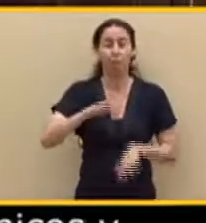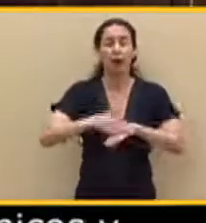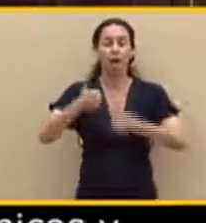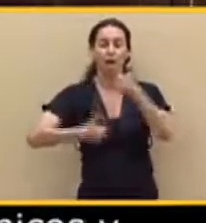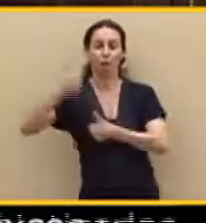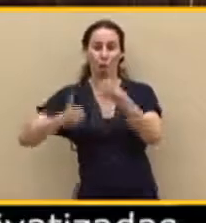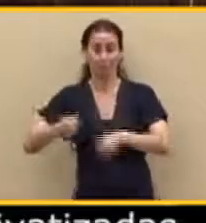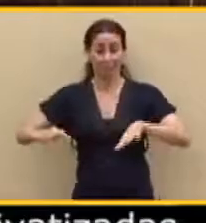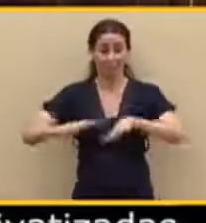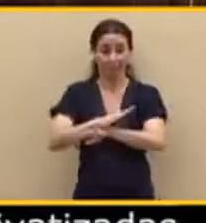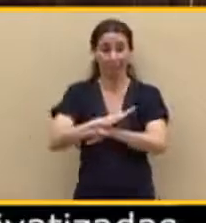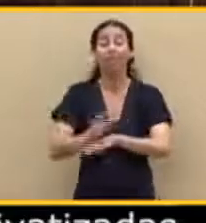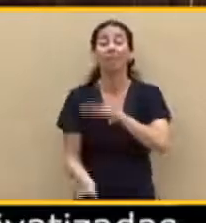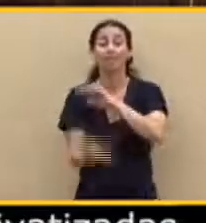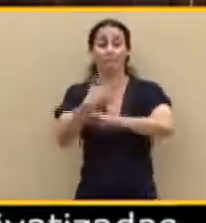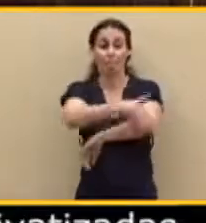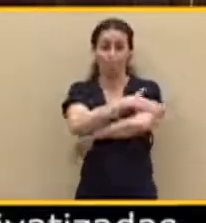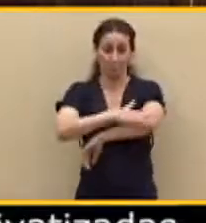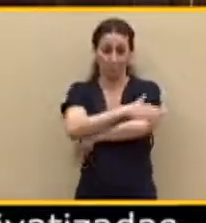por el ministro socialista Solchaga.